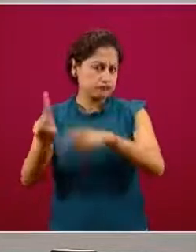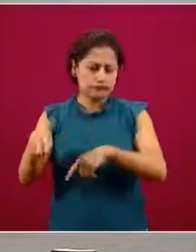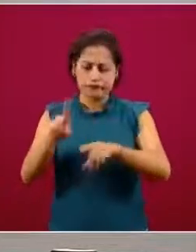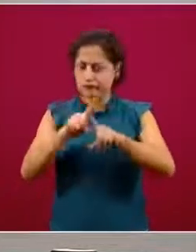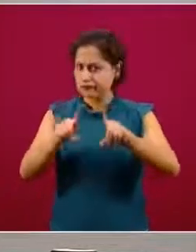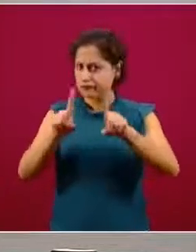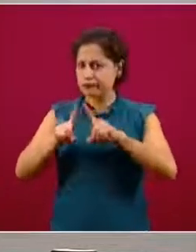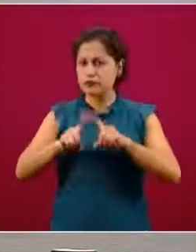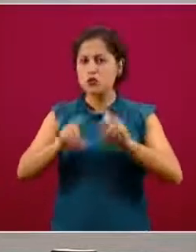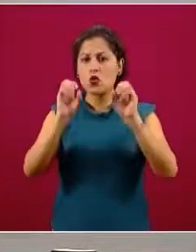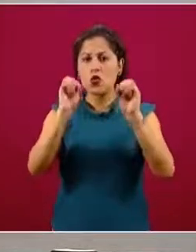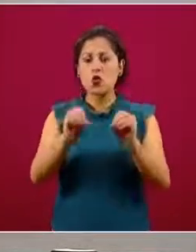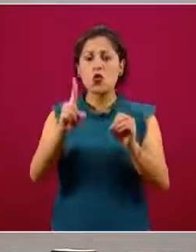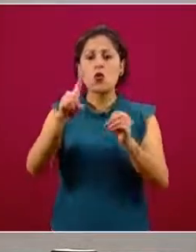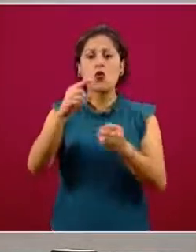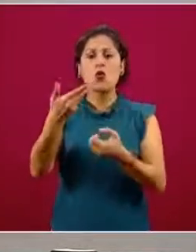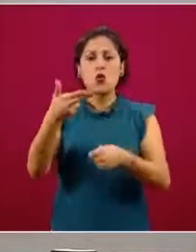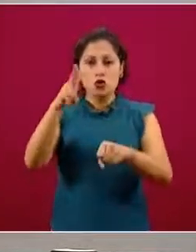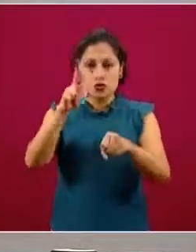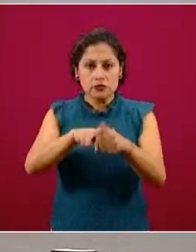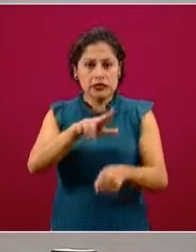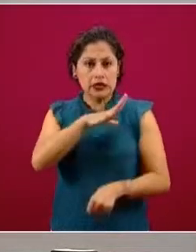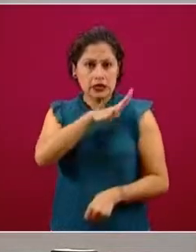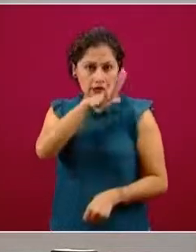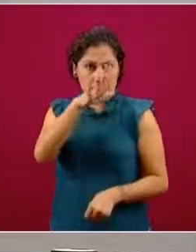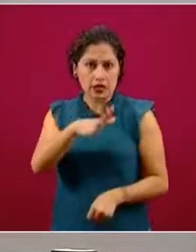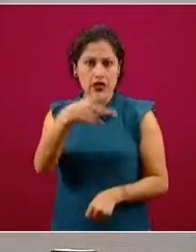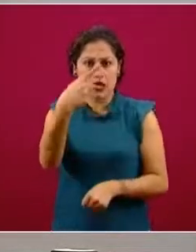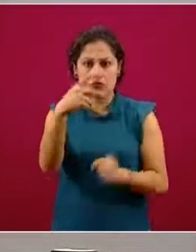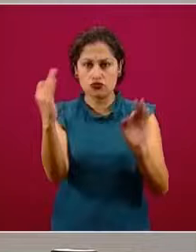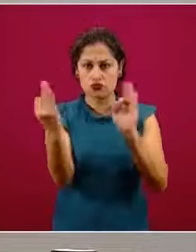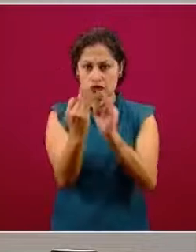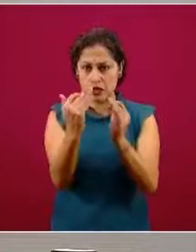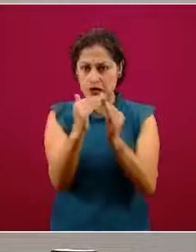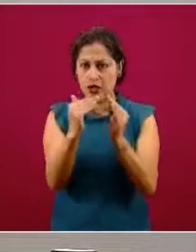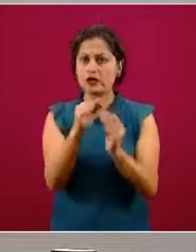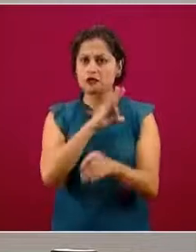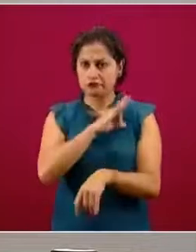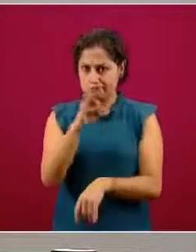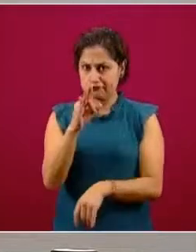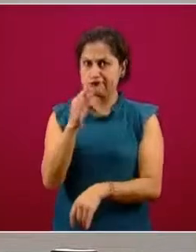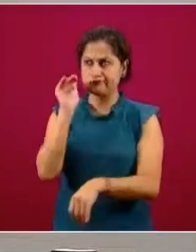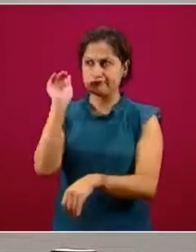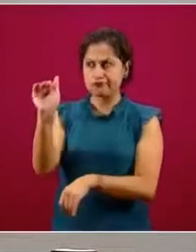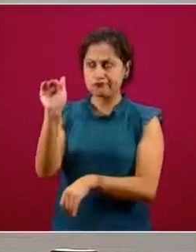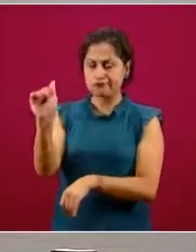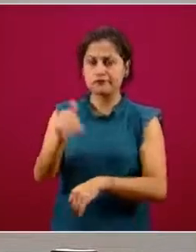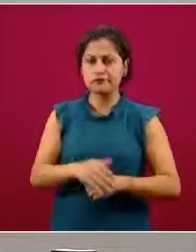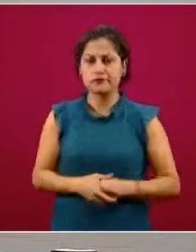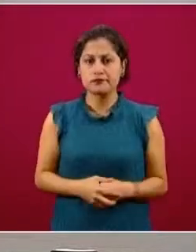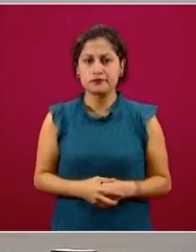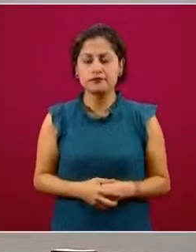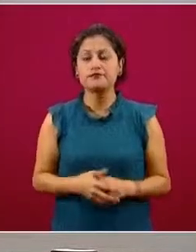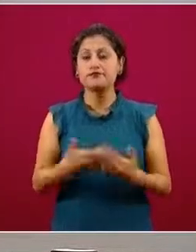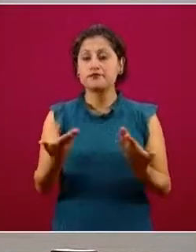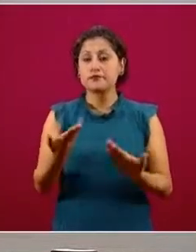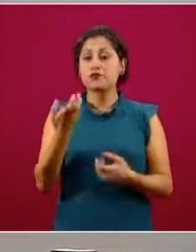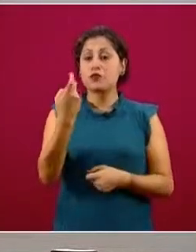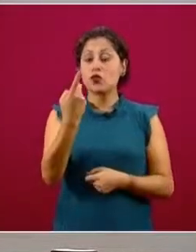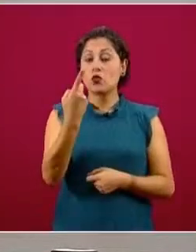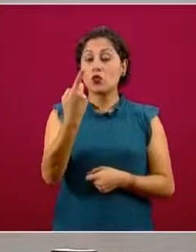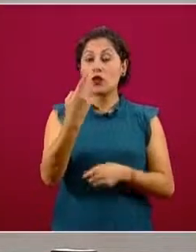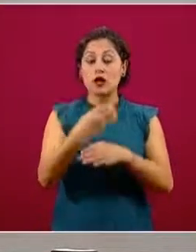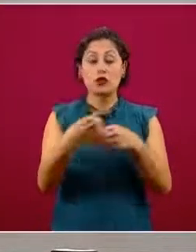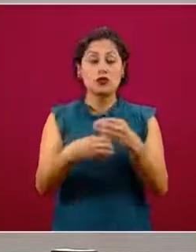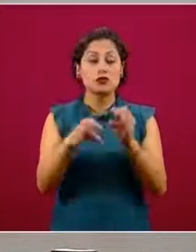hospital civil, el hospital general de su localidad. Y una cosa que es importante es que si usted